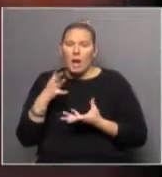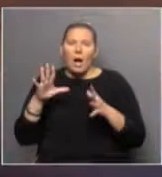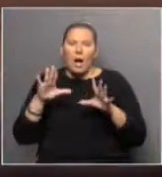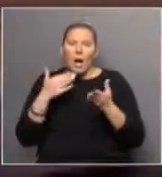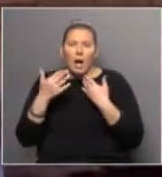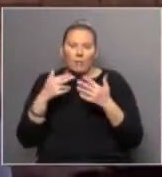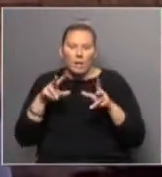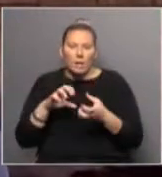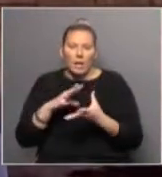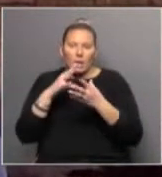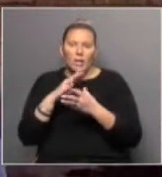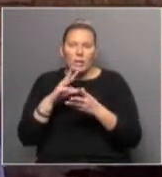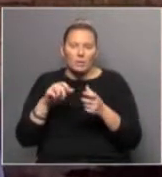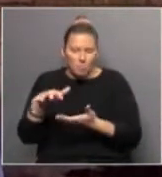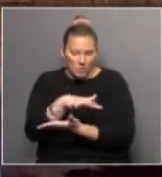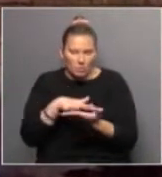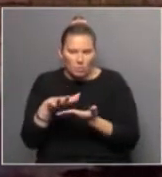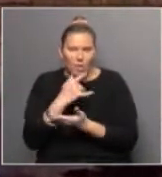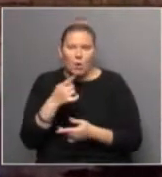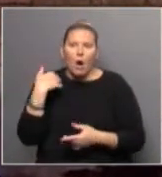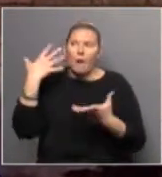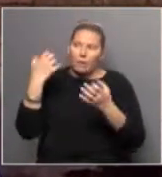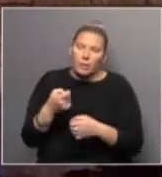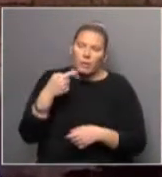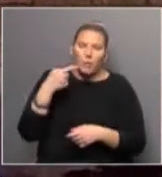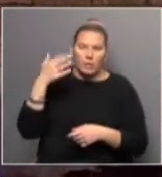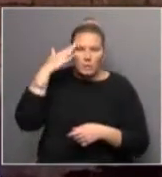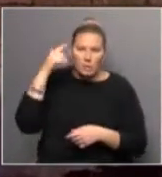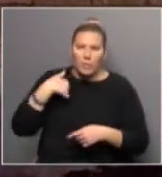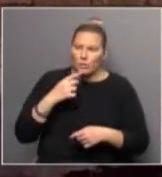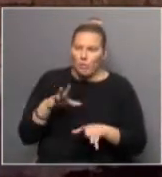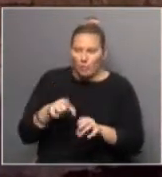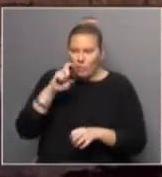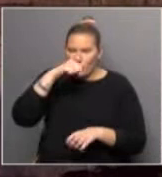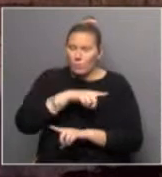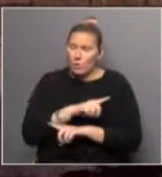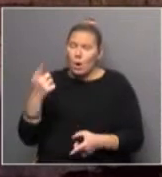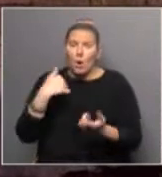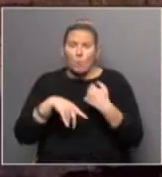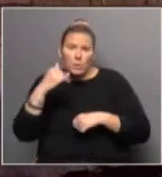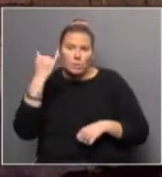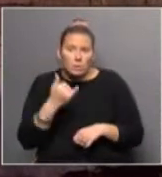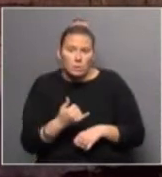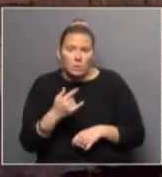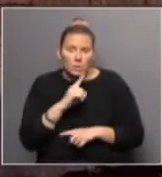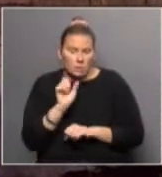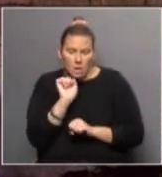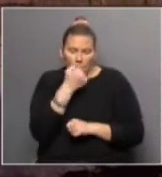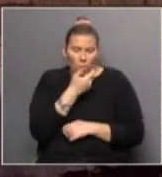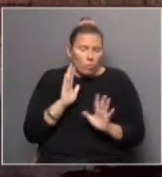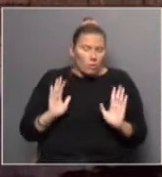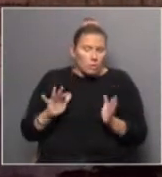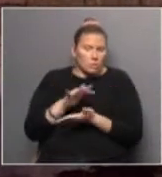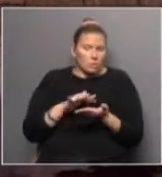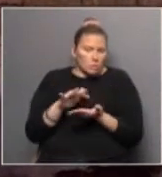geográfica. No como algo buscado de decir, hey, quiero que sepan que soy de Montevideo, pero también a la vez sin esconder ninguna de esas